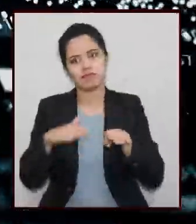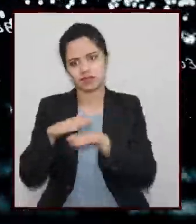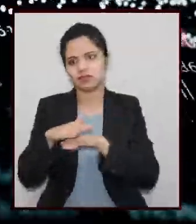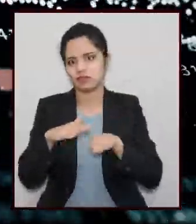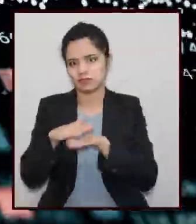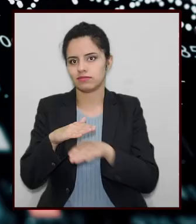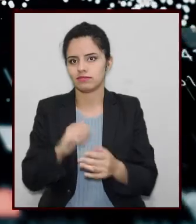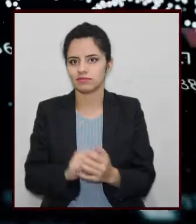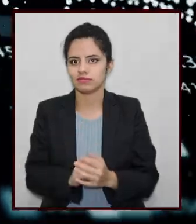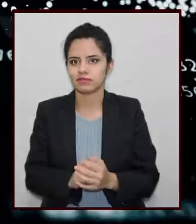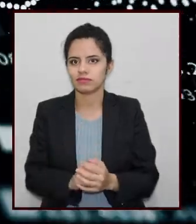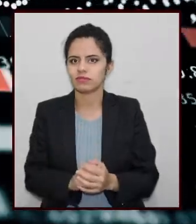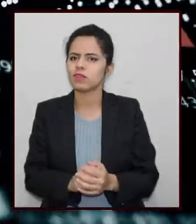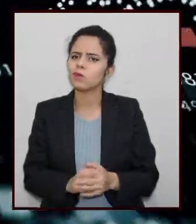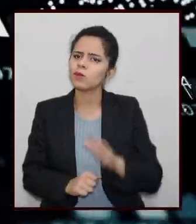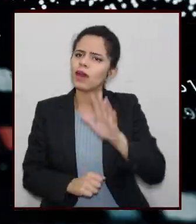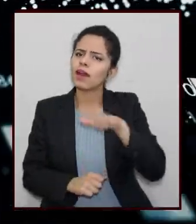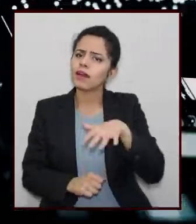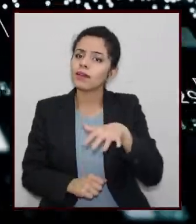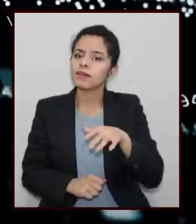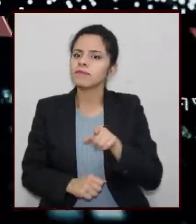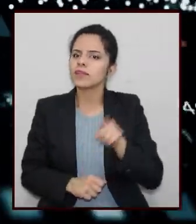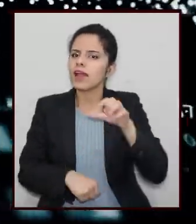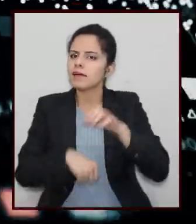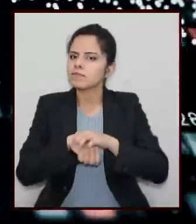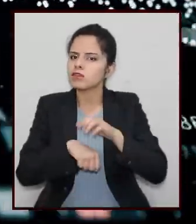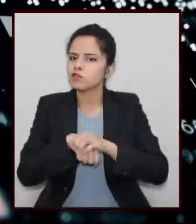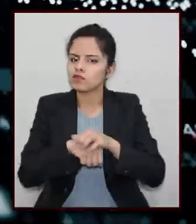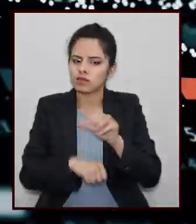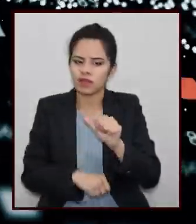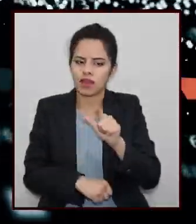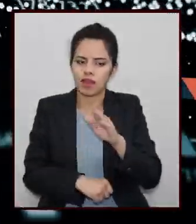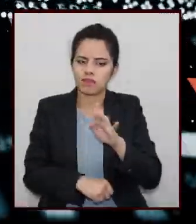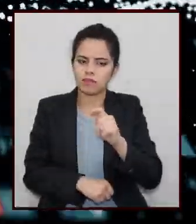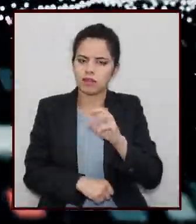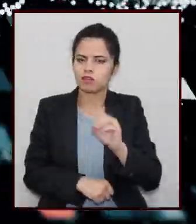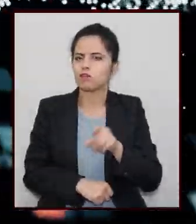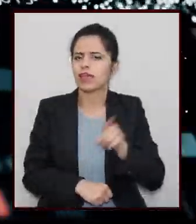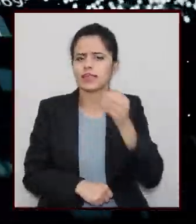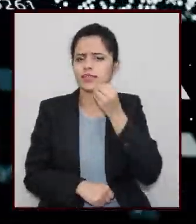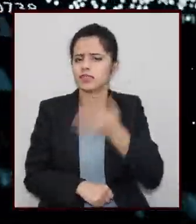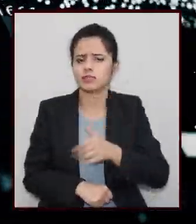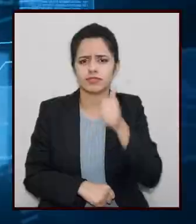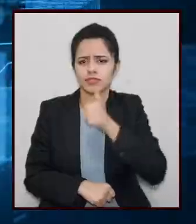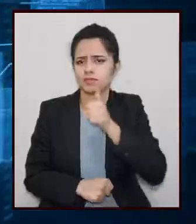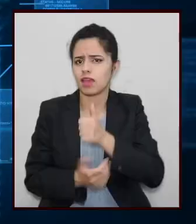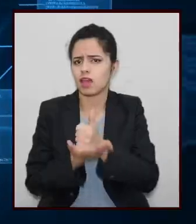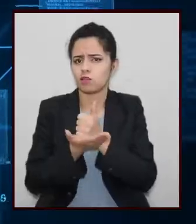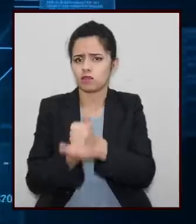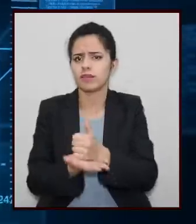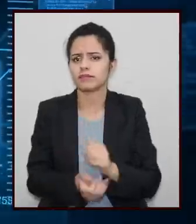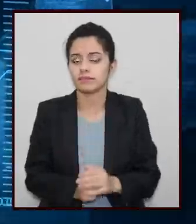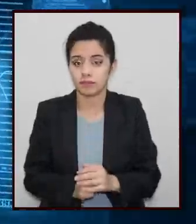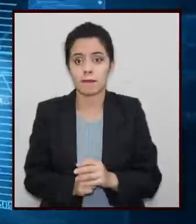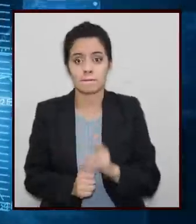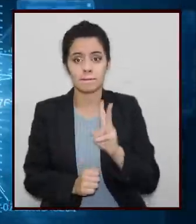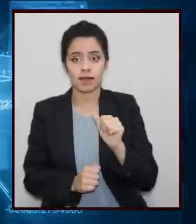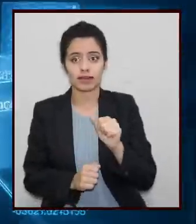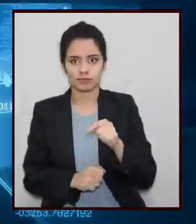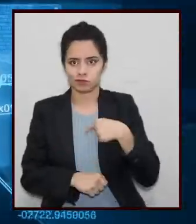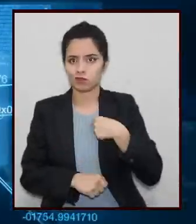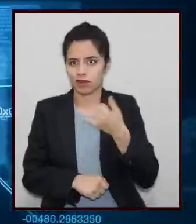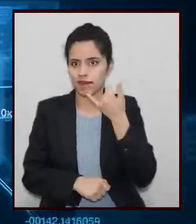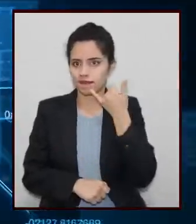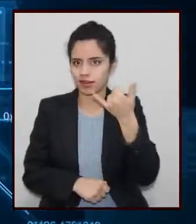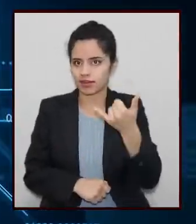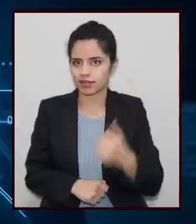elemental, mi querido Watson. Oye, ¿por qué no le hablamos a nuestro amigo Alberto Candiani? Ya ves que es bien chido y siempre nos ayuda. Ah, qué buena idea, amiga.